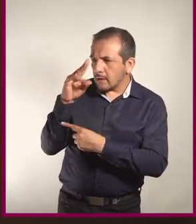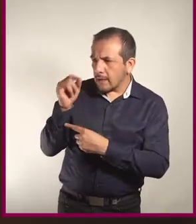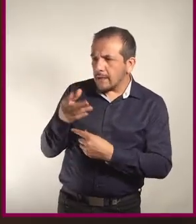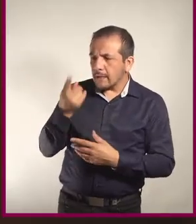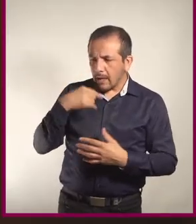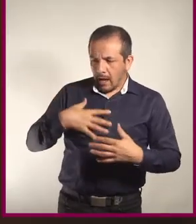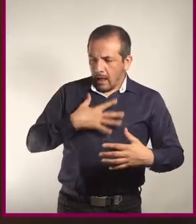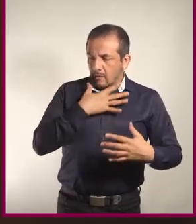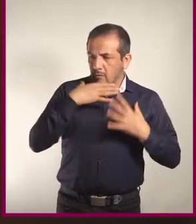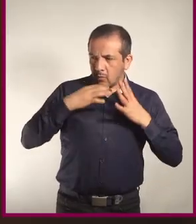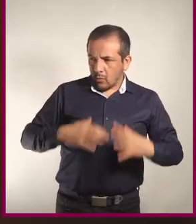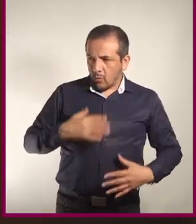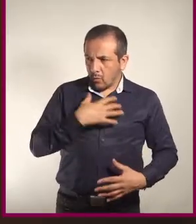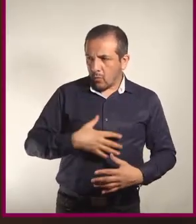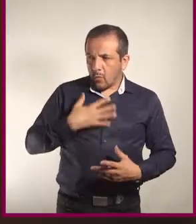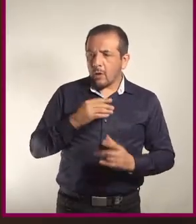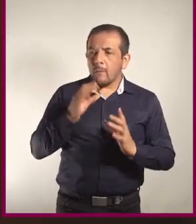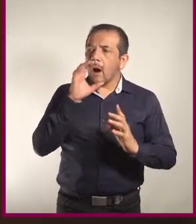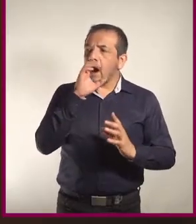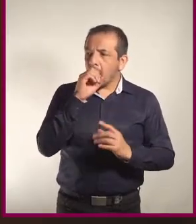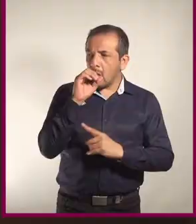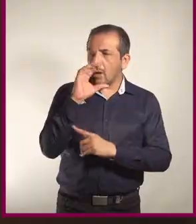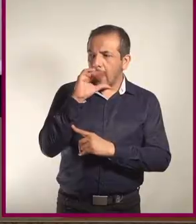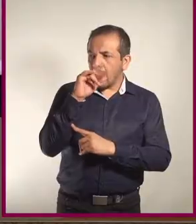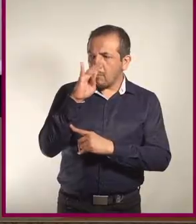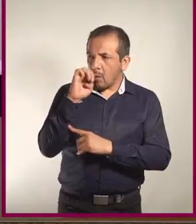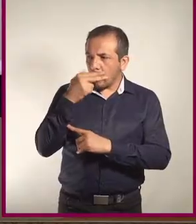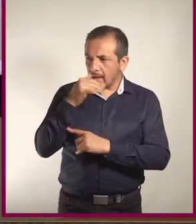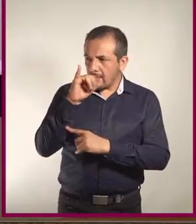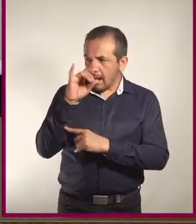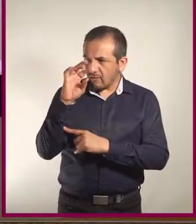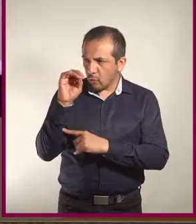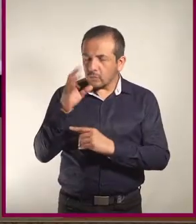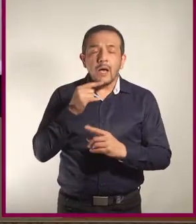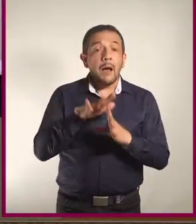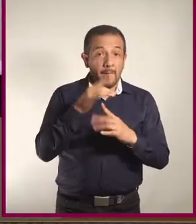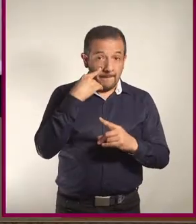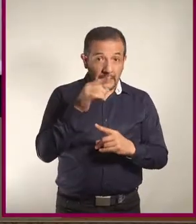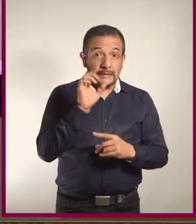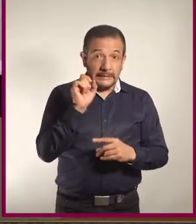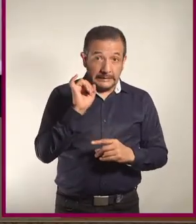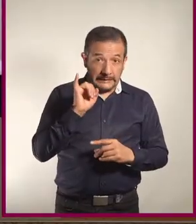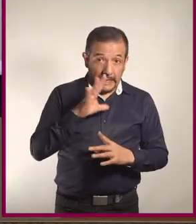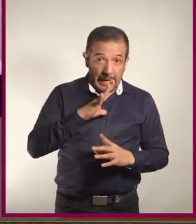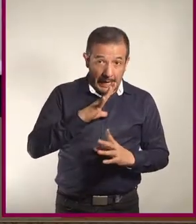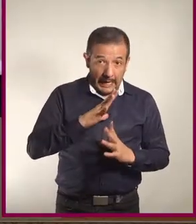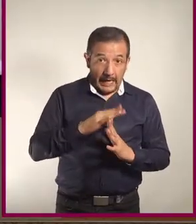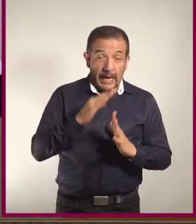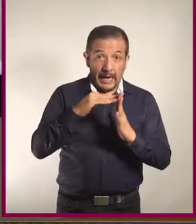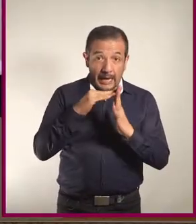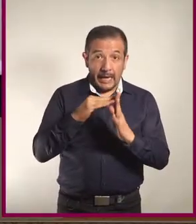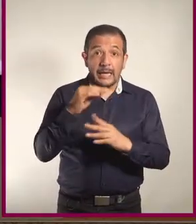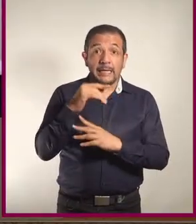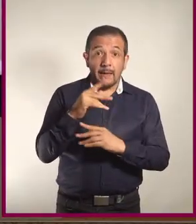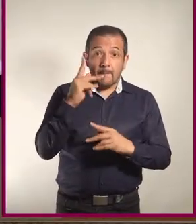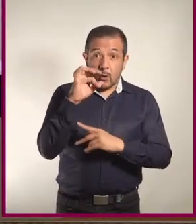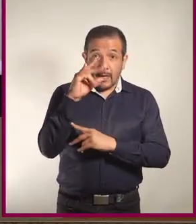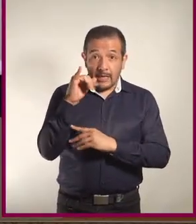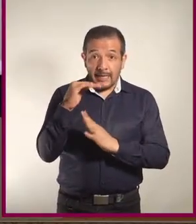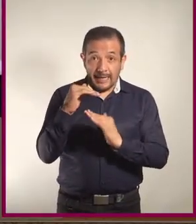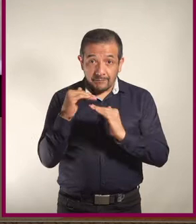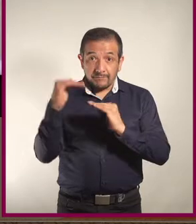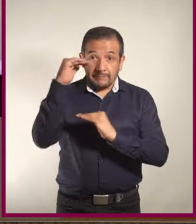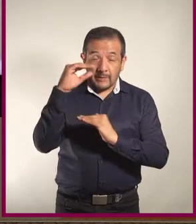consumo de proteína en el metabolismo de carbohidratos? Esto tiene que ver con el si hay un exceso o una disminución del consumo